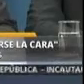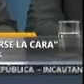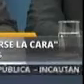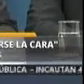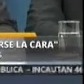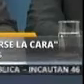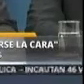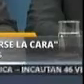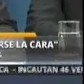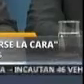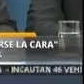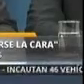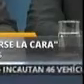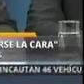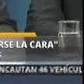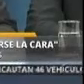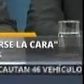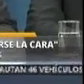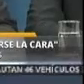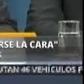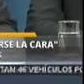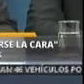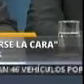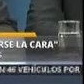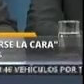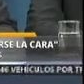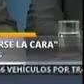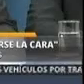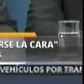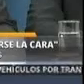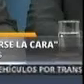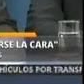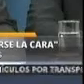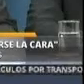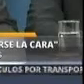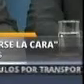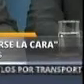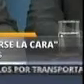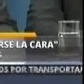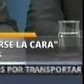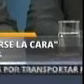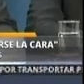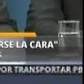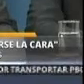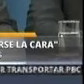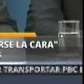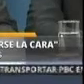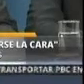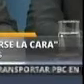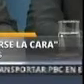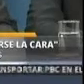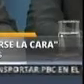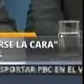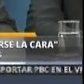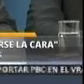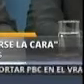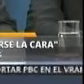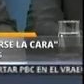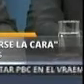la Corte Interamericana. No tenía el propósito, porque nuestra ejecutoria democrática así lo